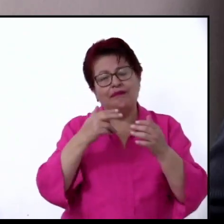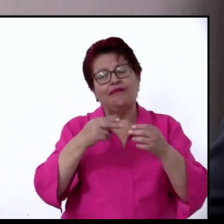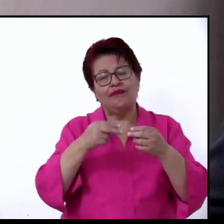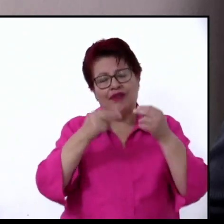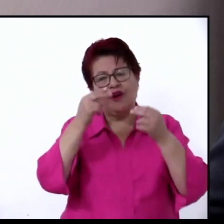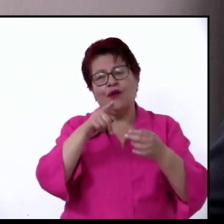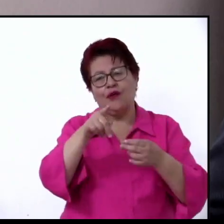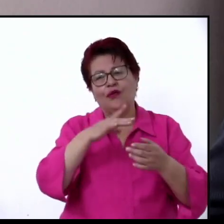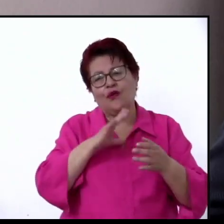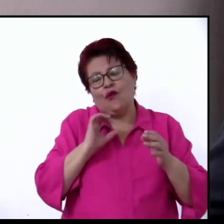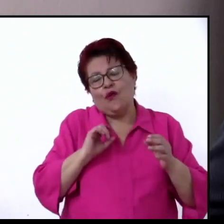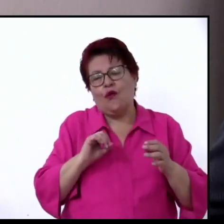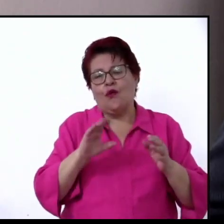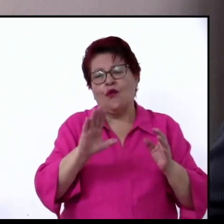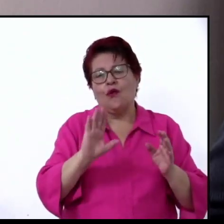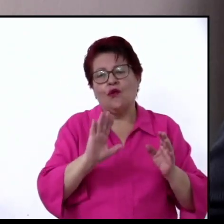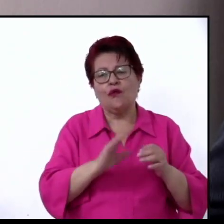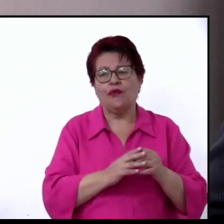negocio o